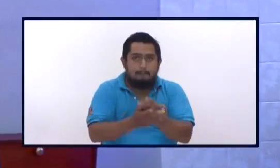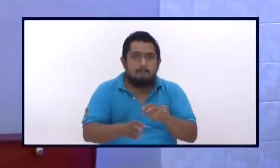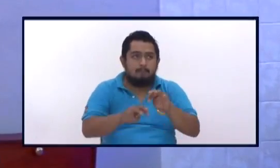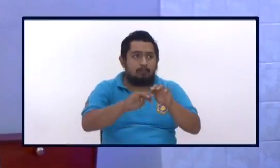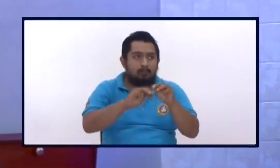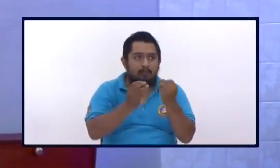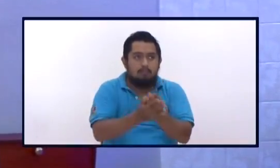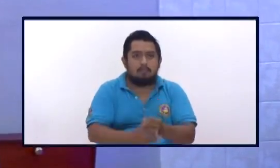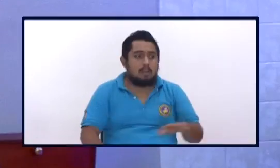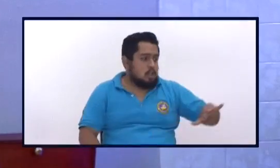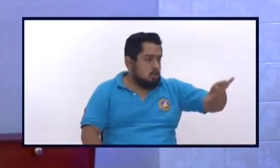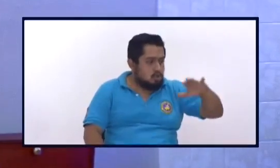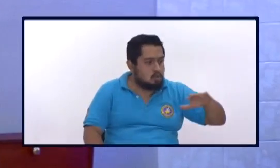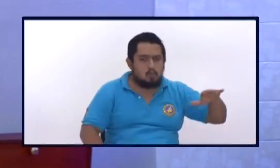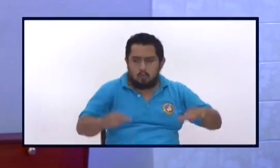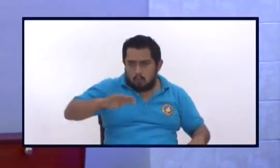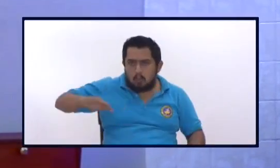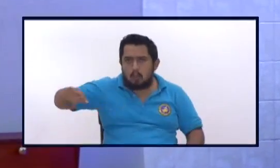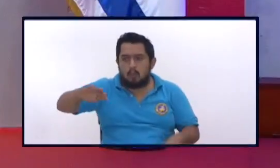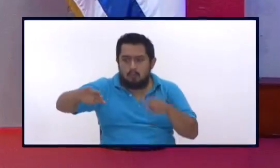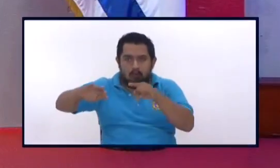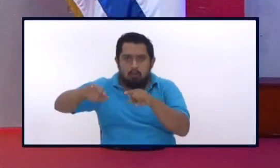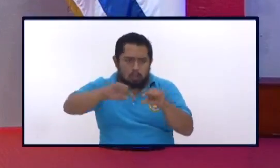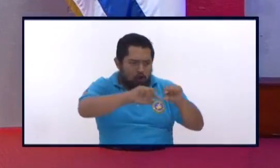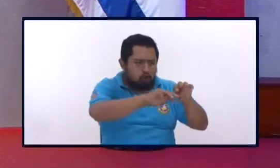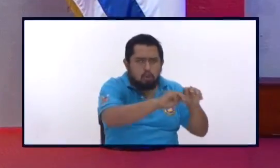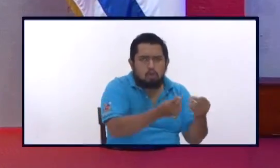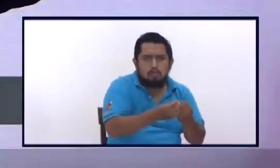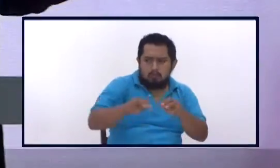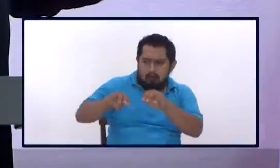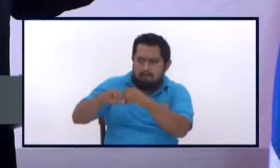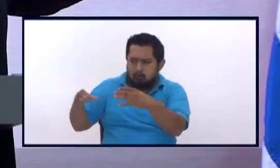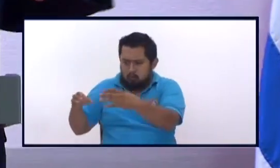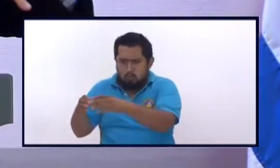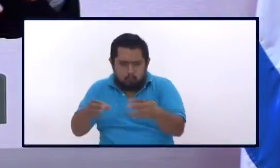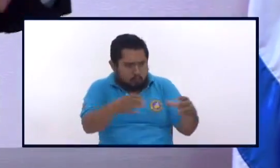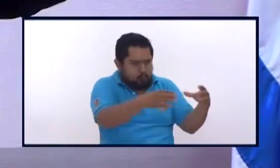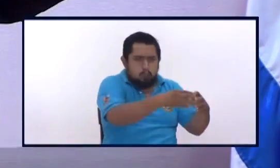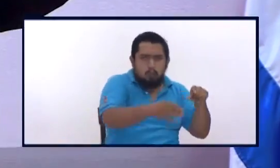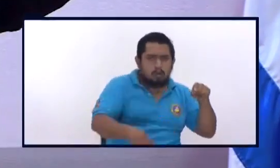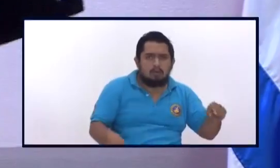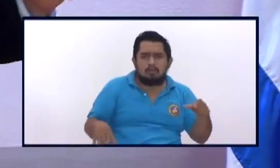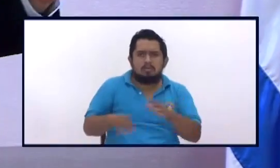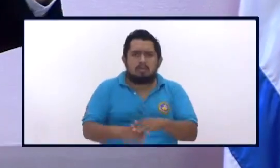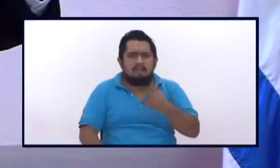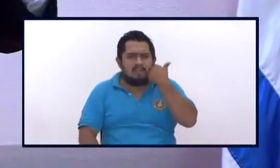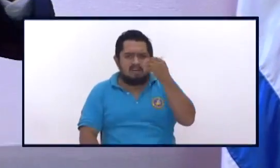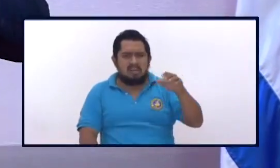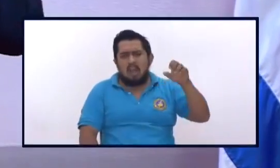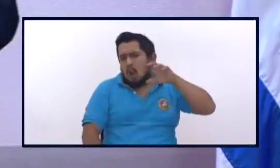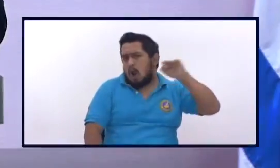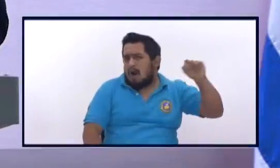atlacatl lo mal que estaban por la calle son pandillas de antes que se hacían sus zafarranchos de cipote rebeldes